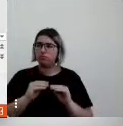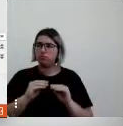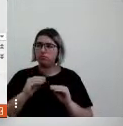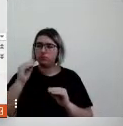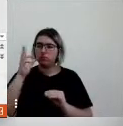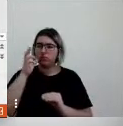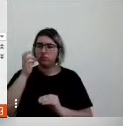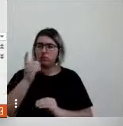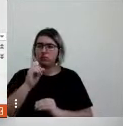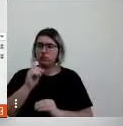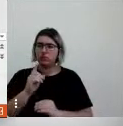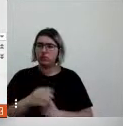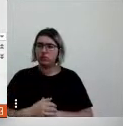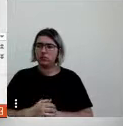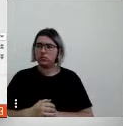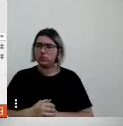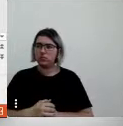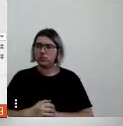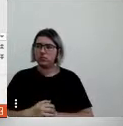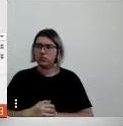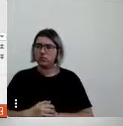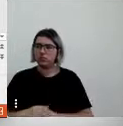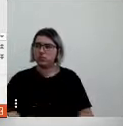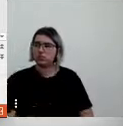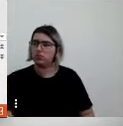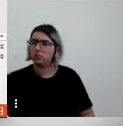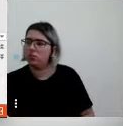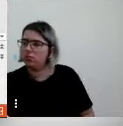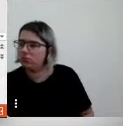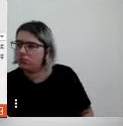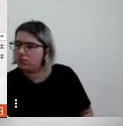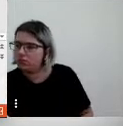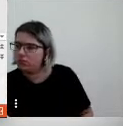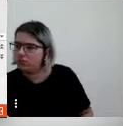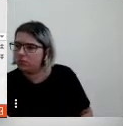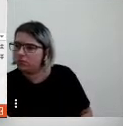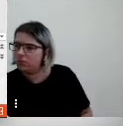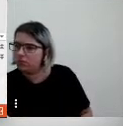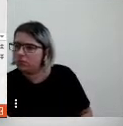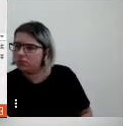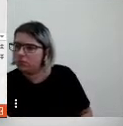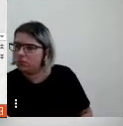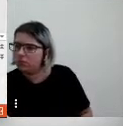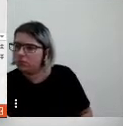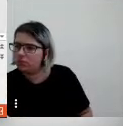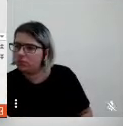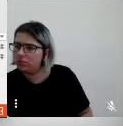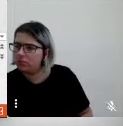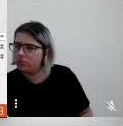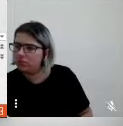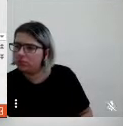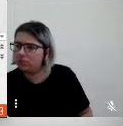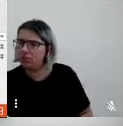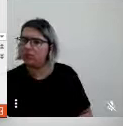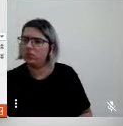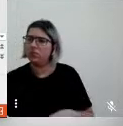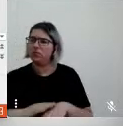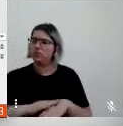He sido yo, perdona, es que le estaba dando ruido ese usuario. Perdona,